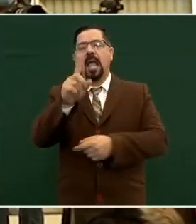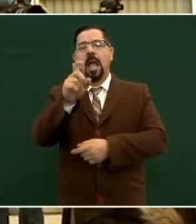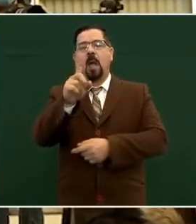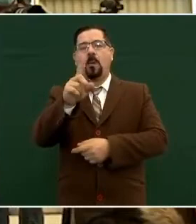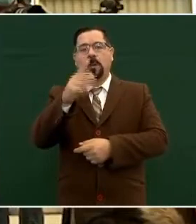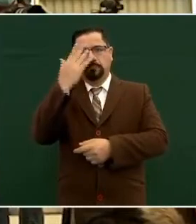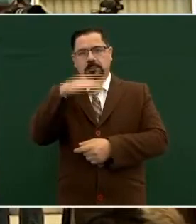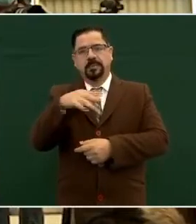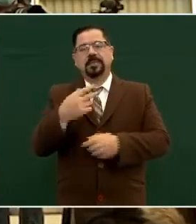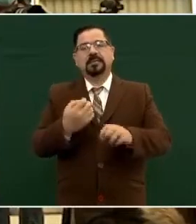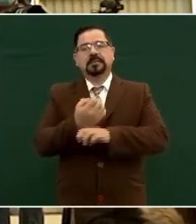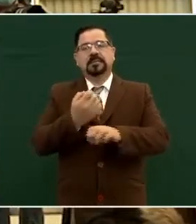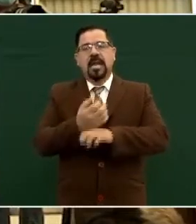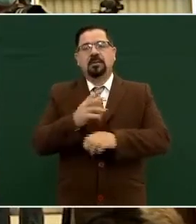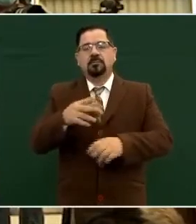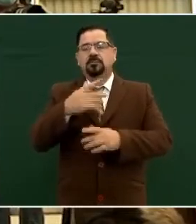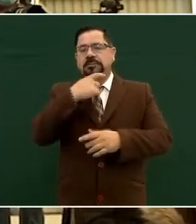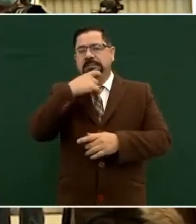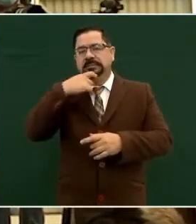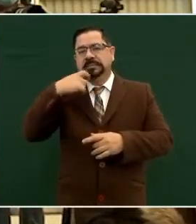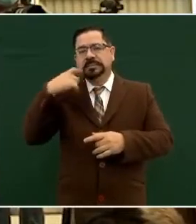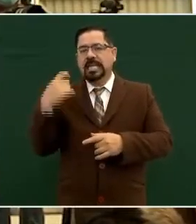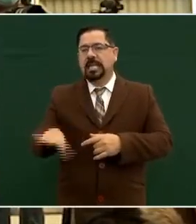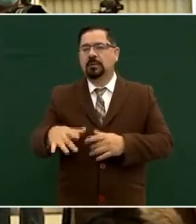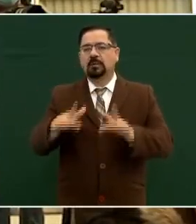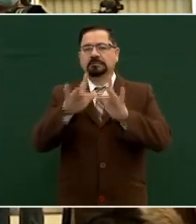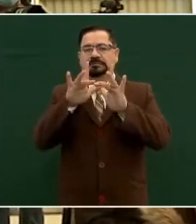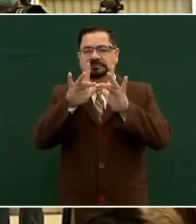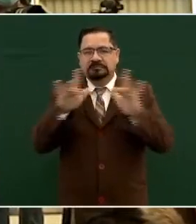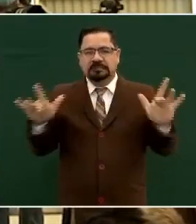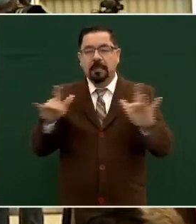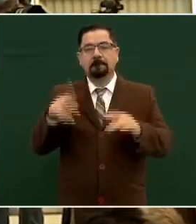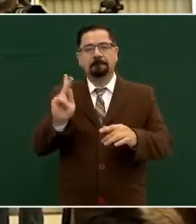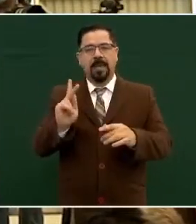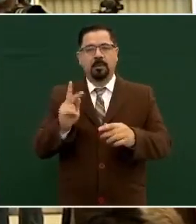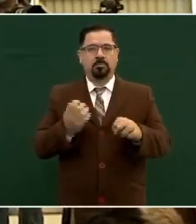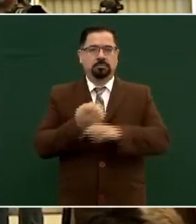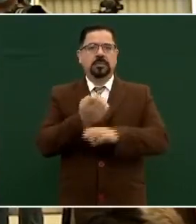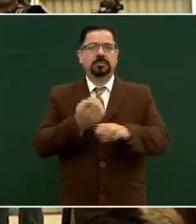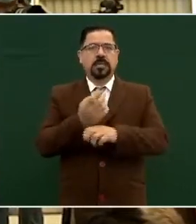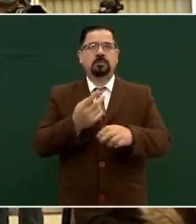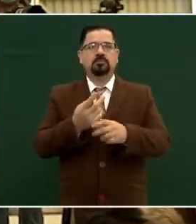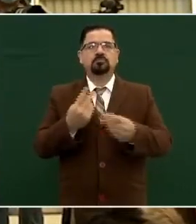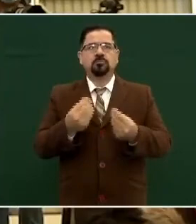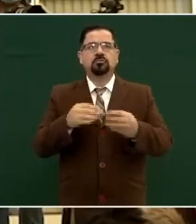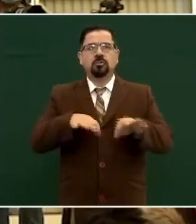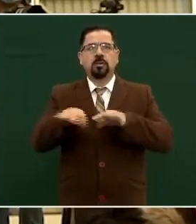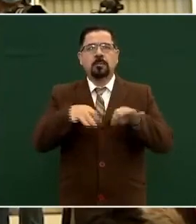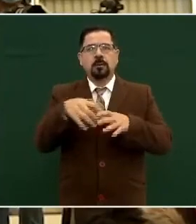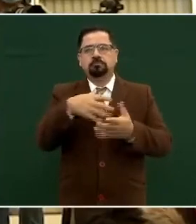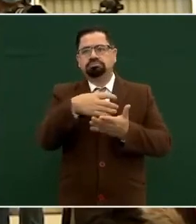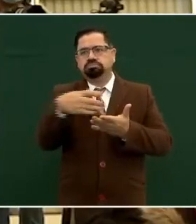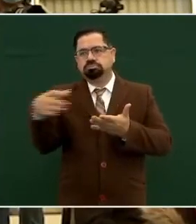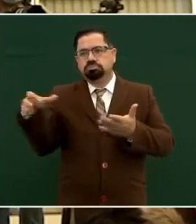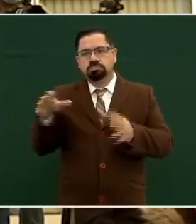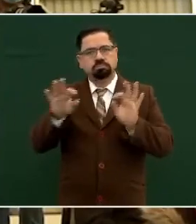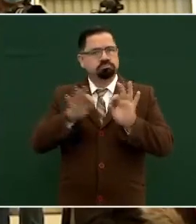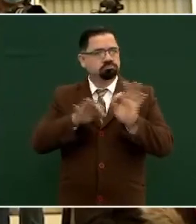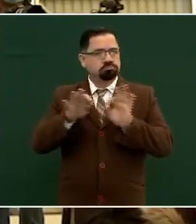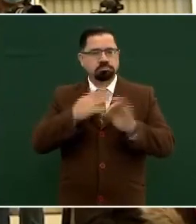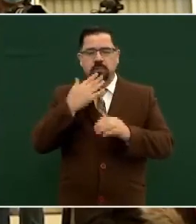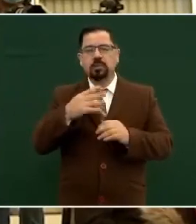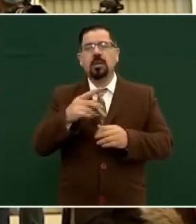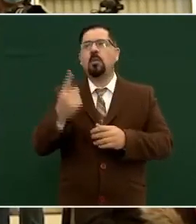estado árido, sin embargo somos un estado también muy productivo. Hace aproximadamente un año yo le llevé el